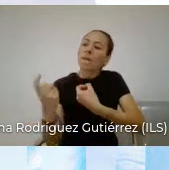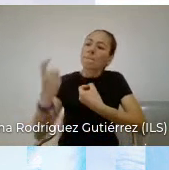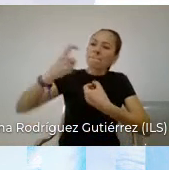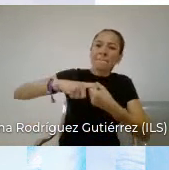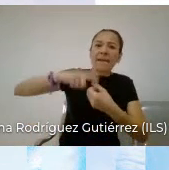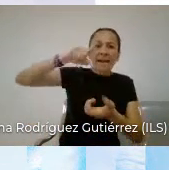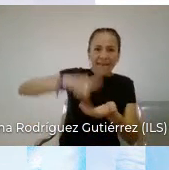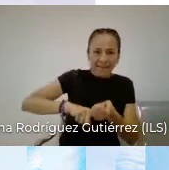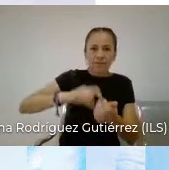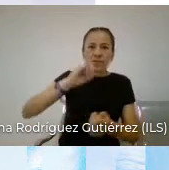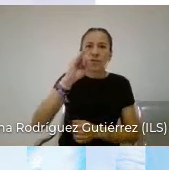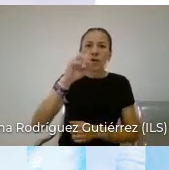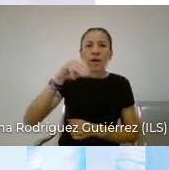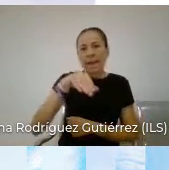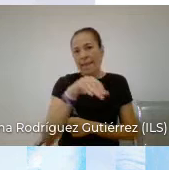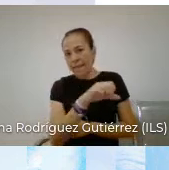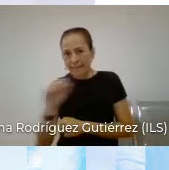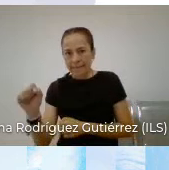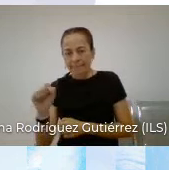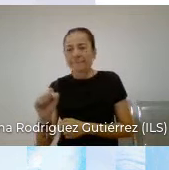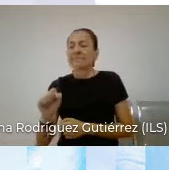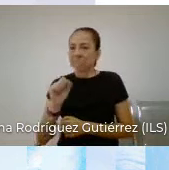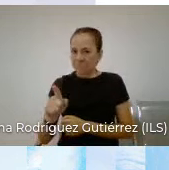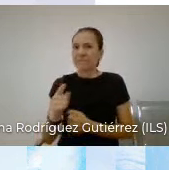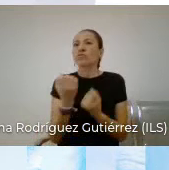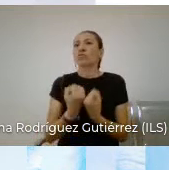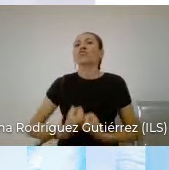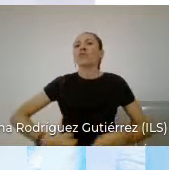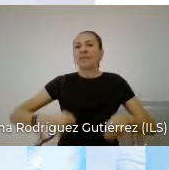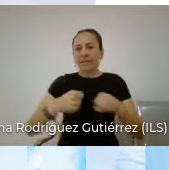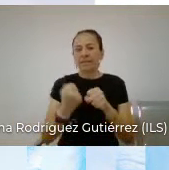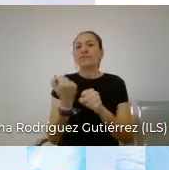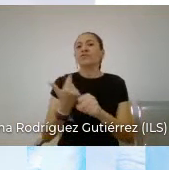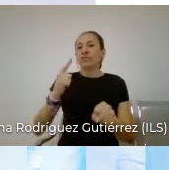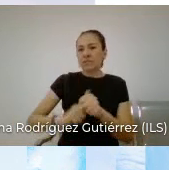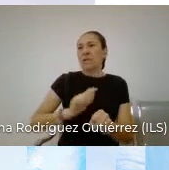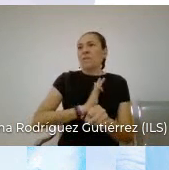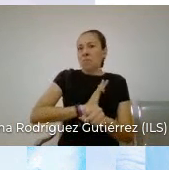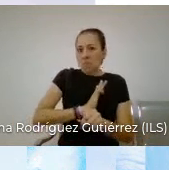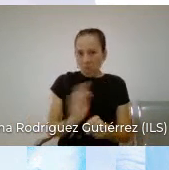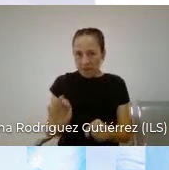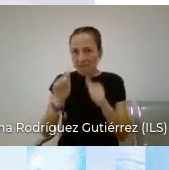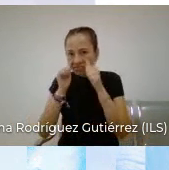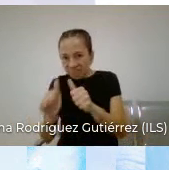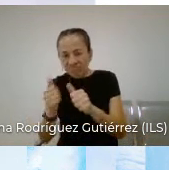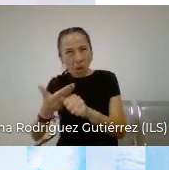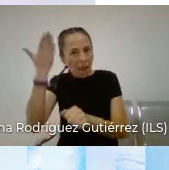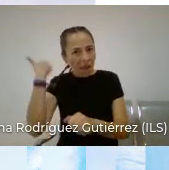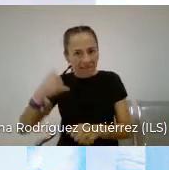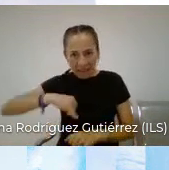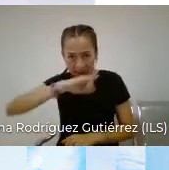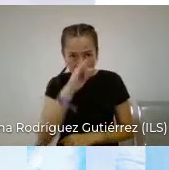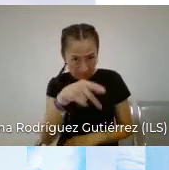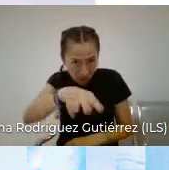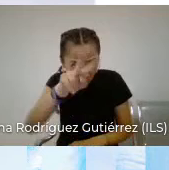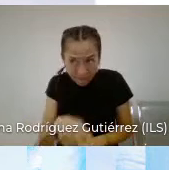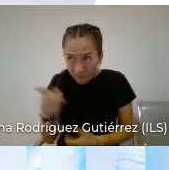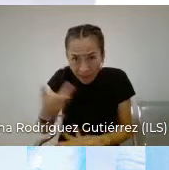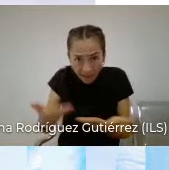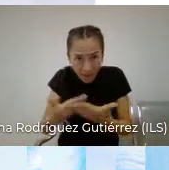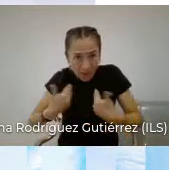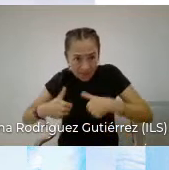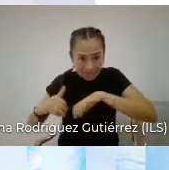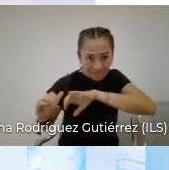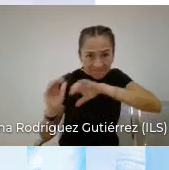los había obtenido. Tiene una entrevista y a los 10 días, eso es una historia 100% real, está contratada con una empresa aliada